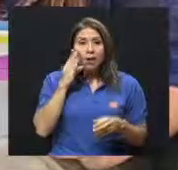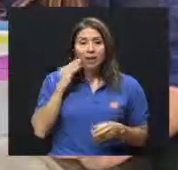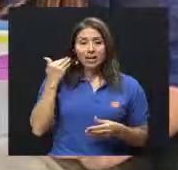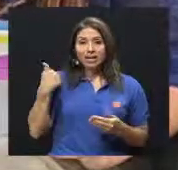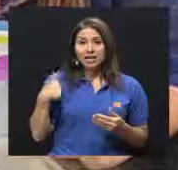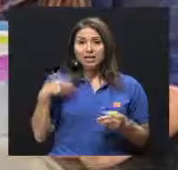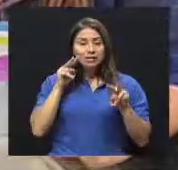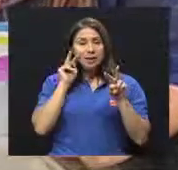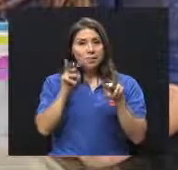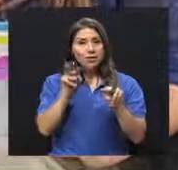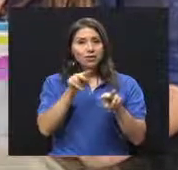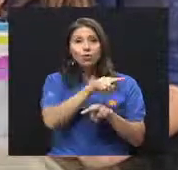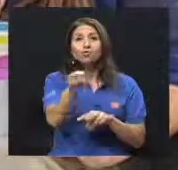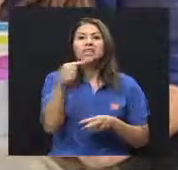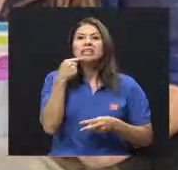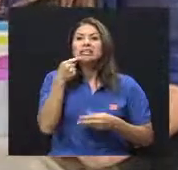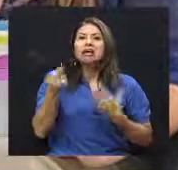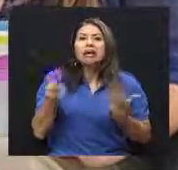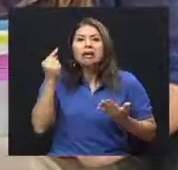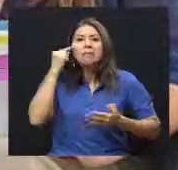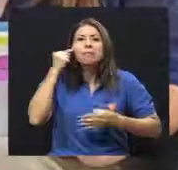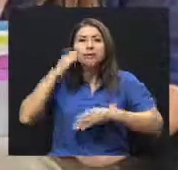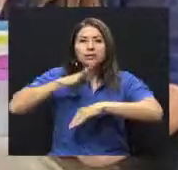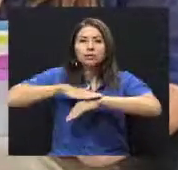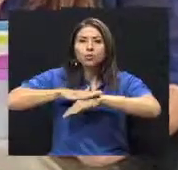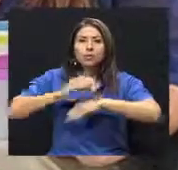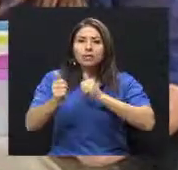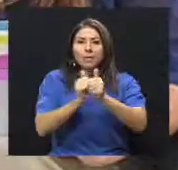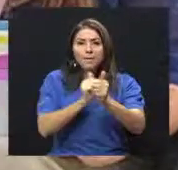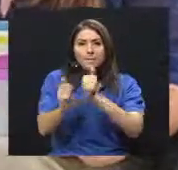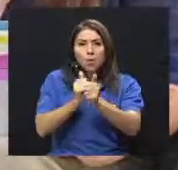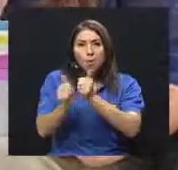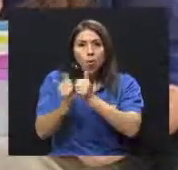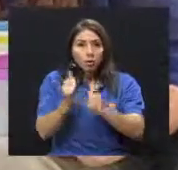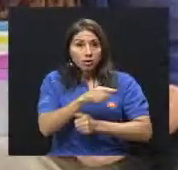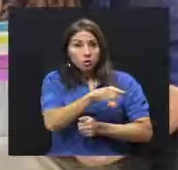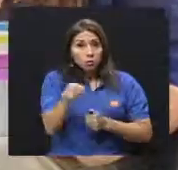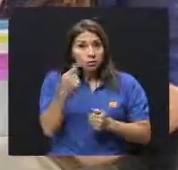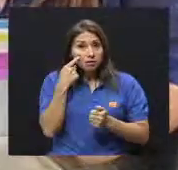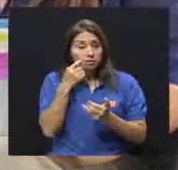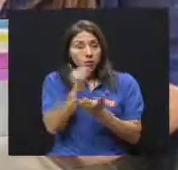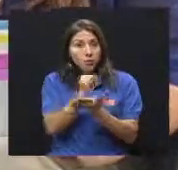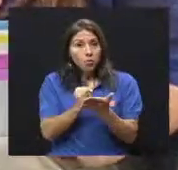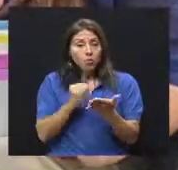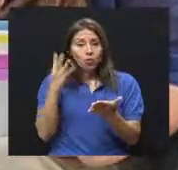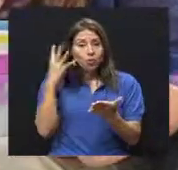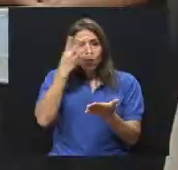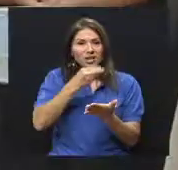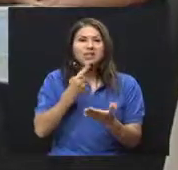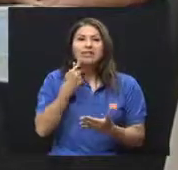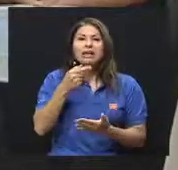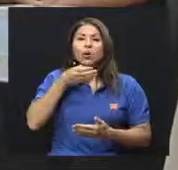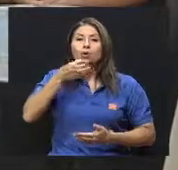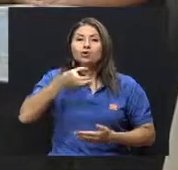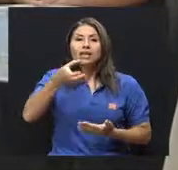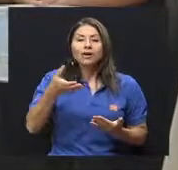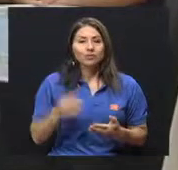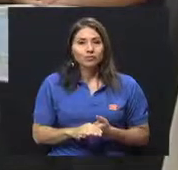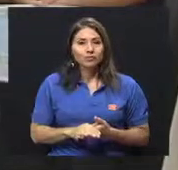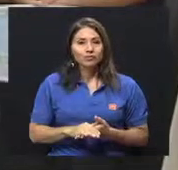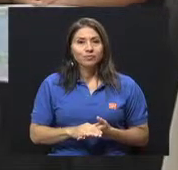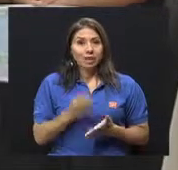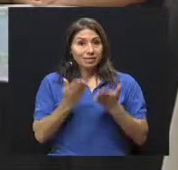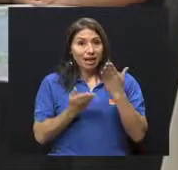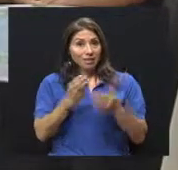están viendo y abuelitos, para que ustedes nos digan, bueno, ¿qué piensan del deporte? Ustedes tienen ahí unos dibujitos muy bonitos, que nos den consejos,